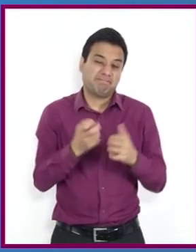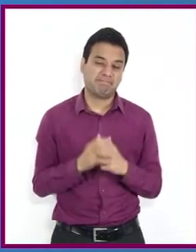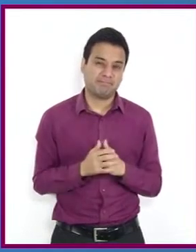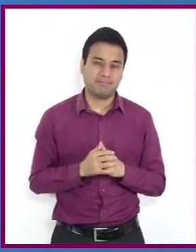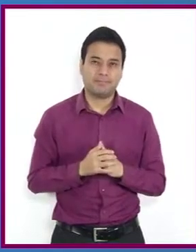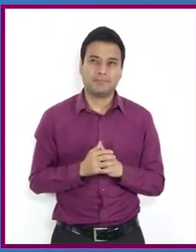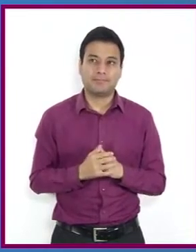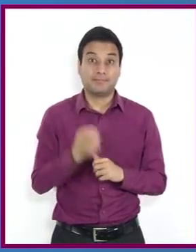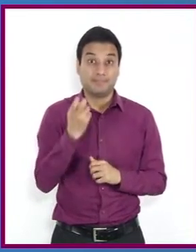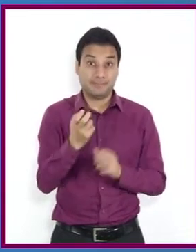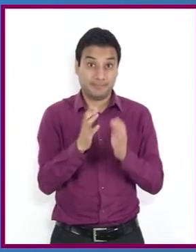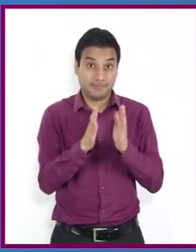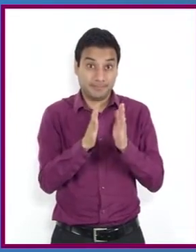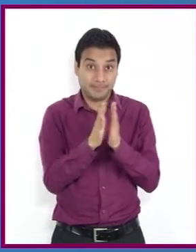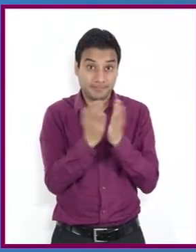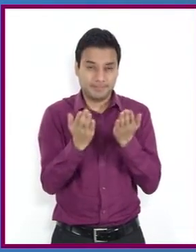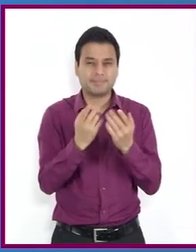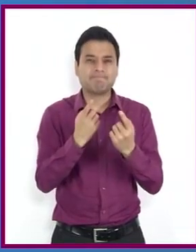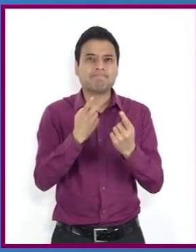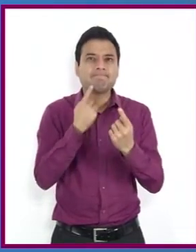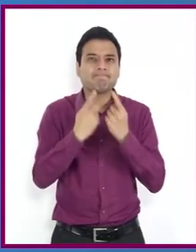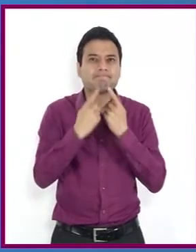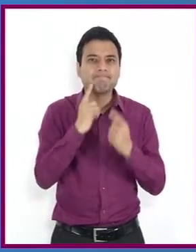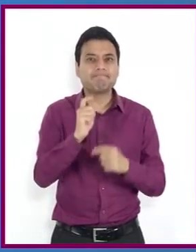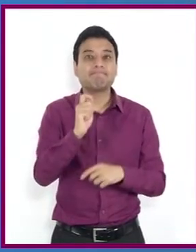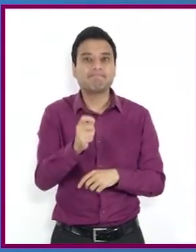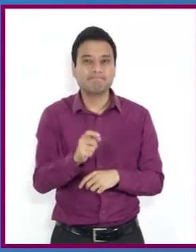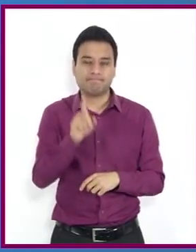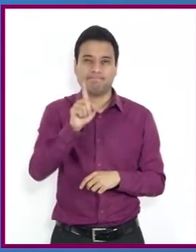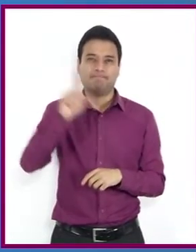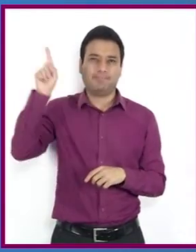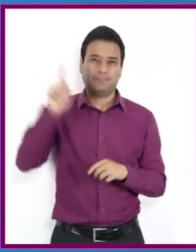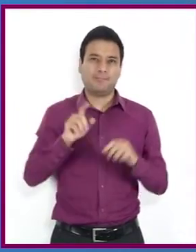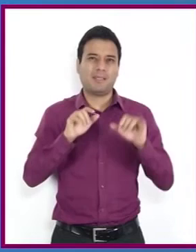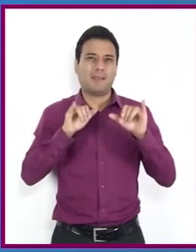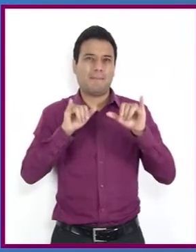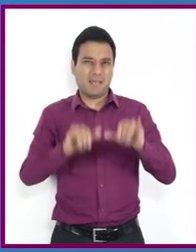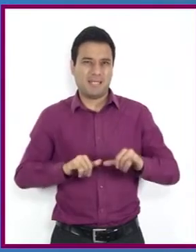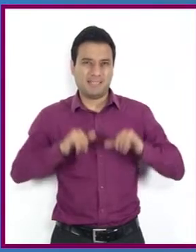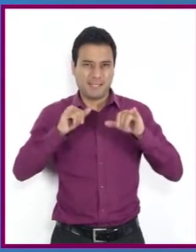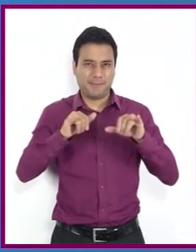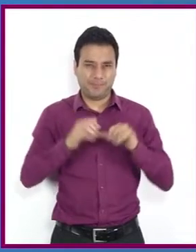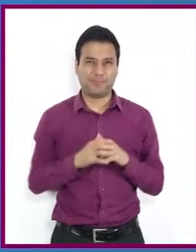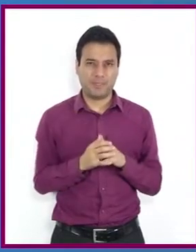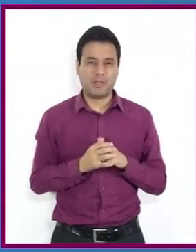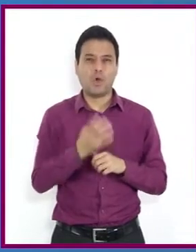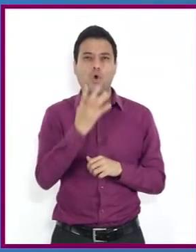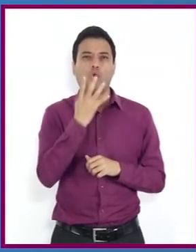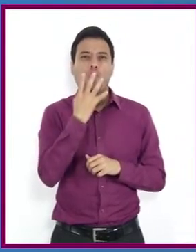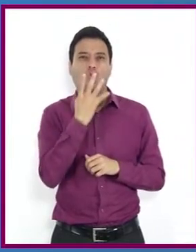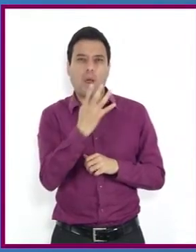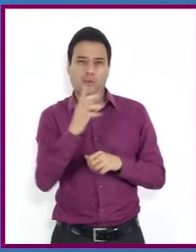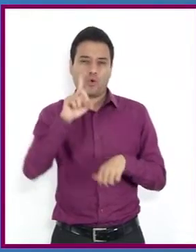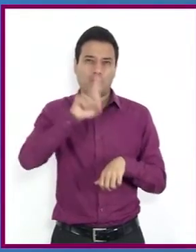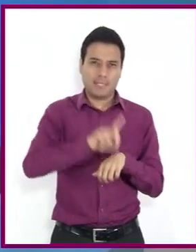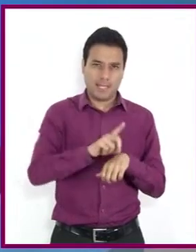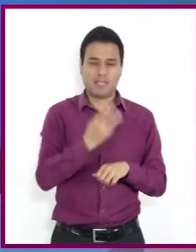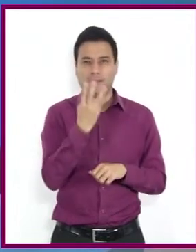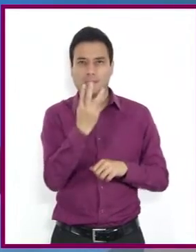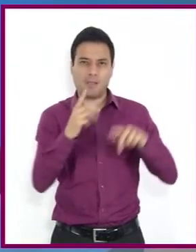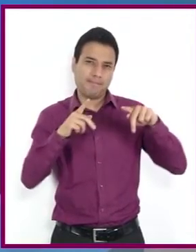En este libro, el diálogo se desarrolla en Venecia durante 4 jornadas, entre 3